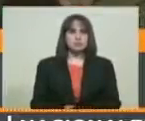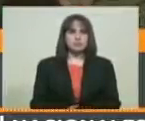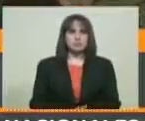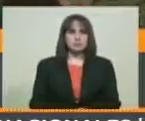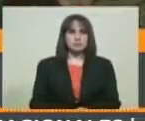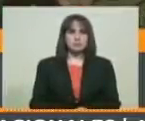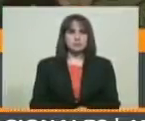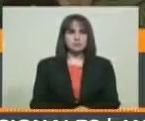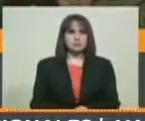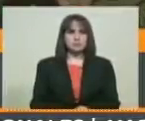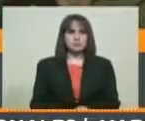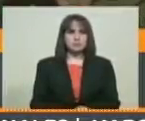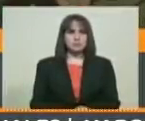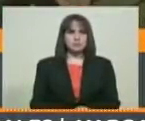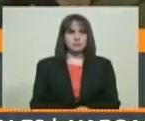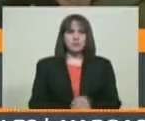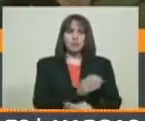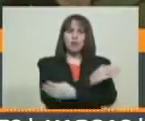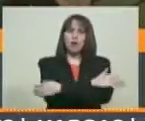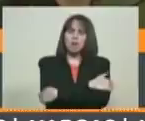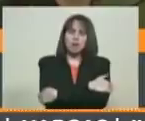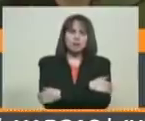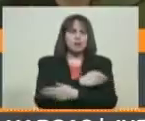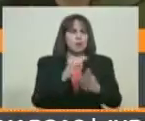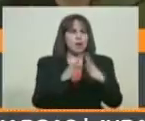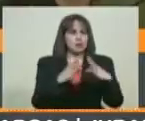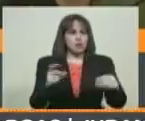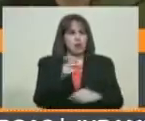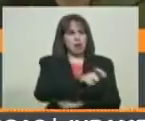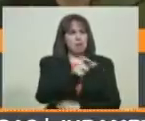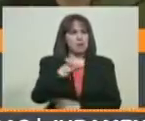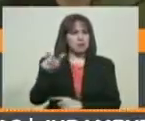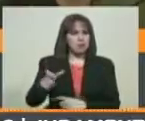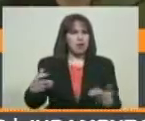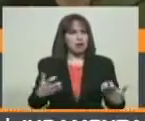Y darle un abrazo a ustedes, guerreros cumaneses.